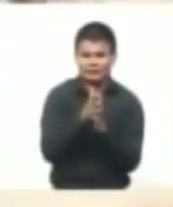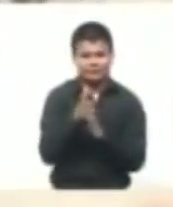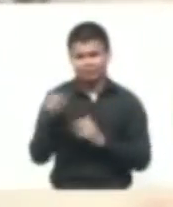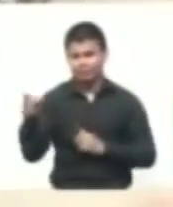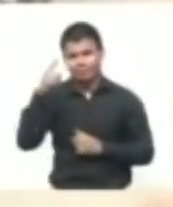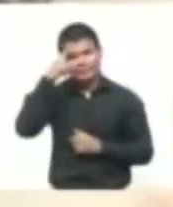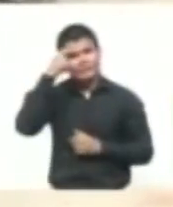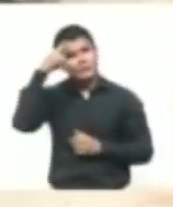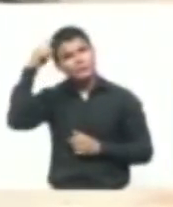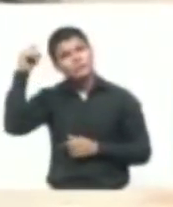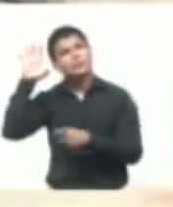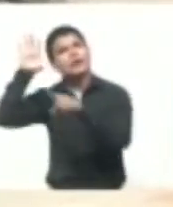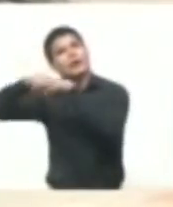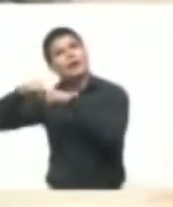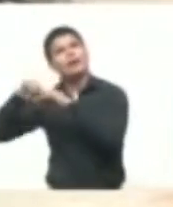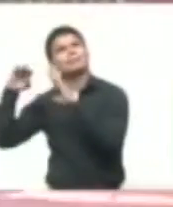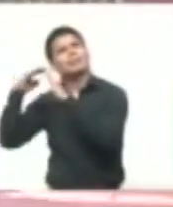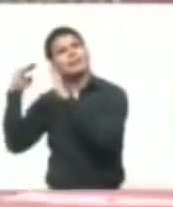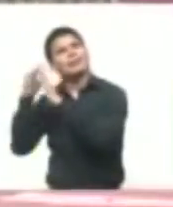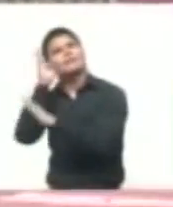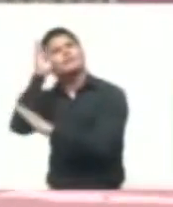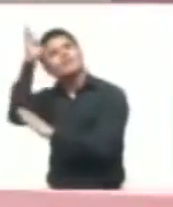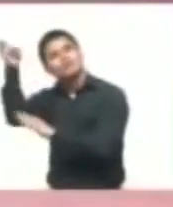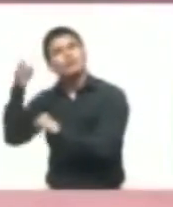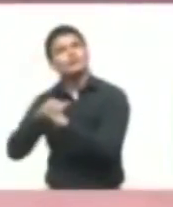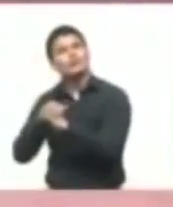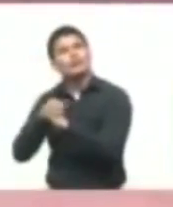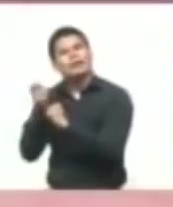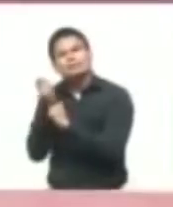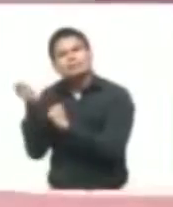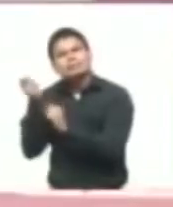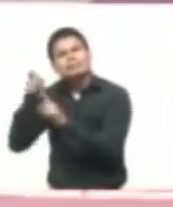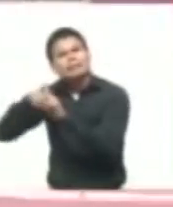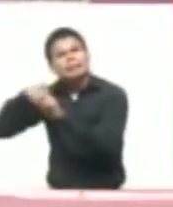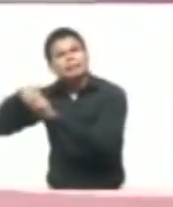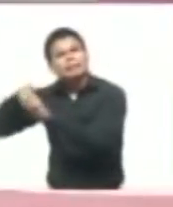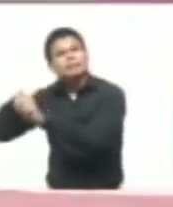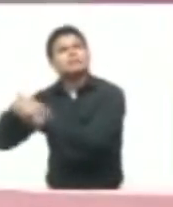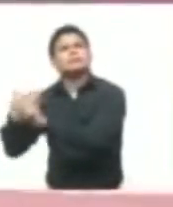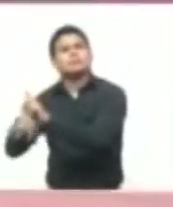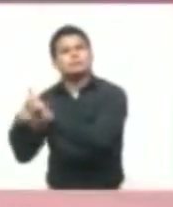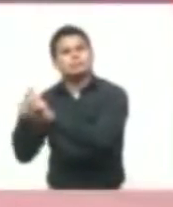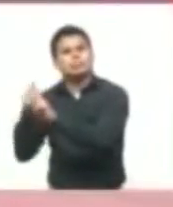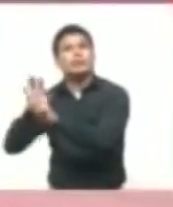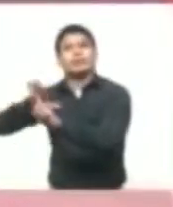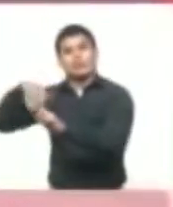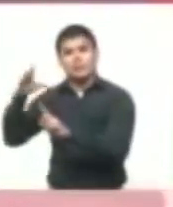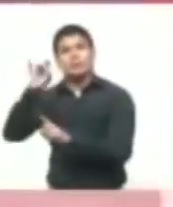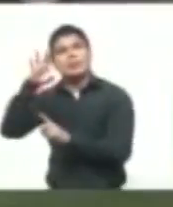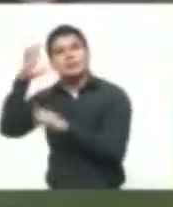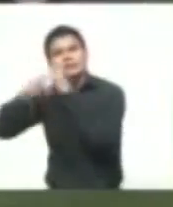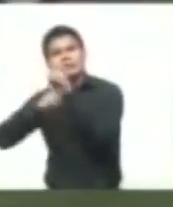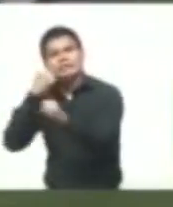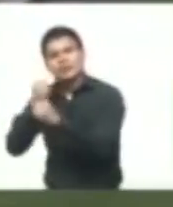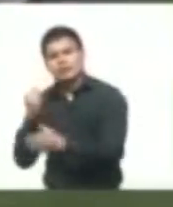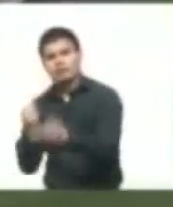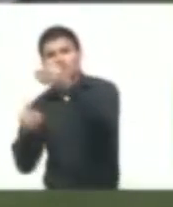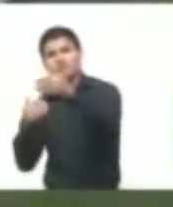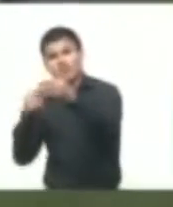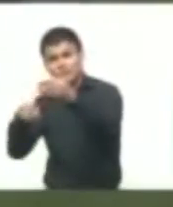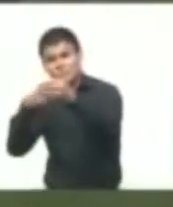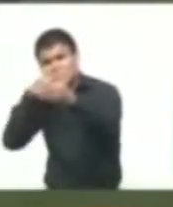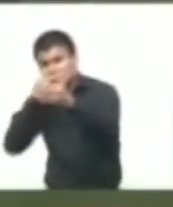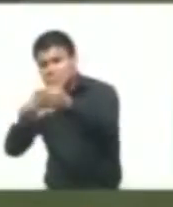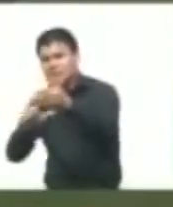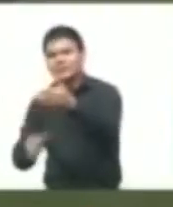recibir su casa propia, que sería entregada los próximos meses. Y el segundo, la fiesta de 15 años de su hija mayor. Ya estábamos